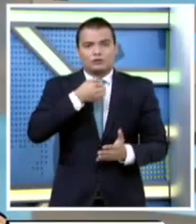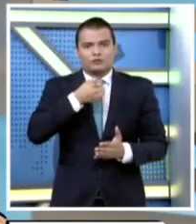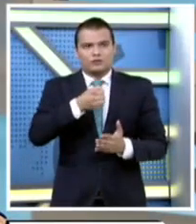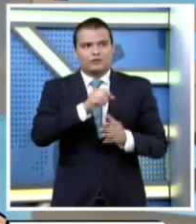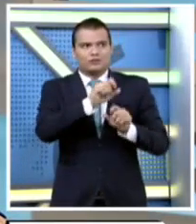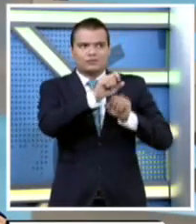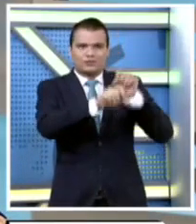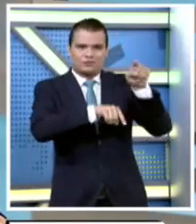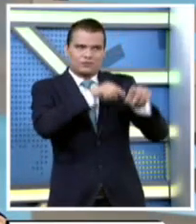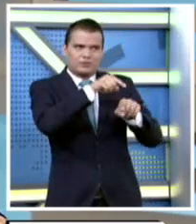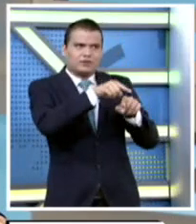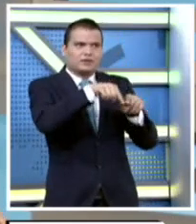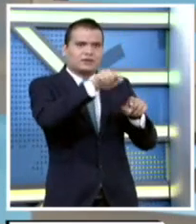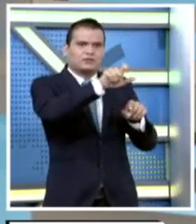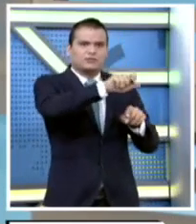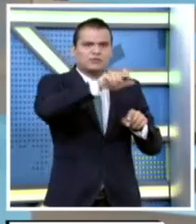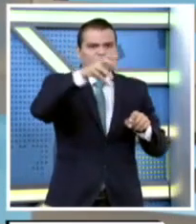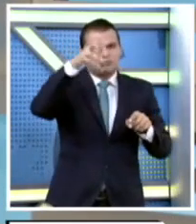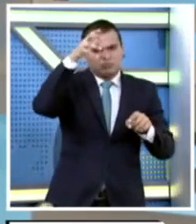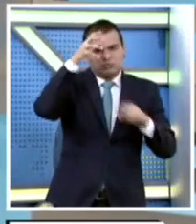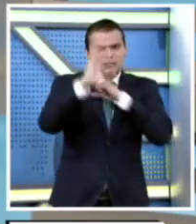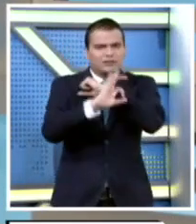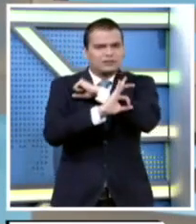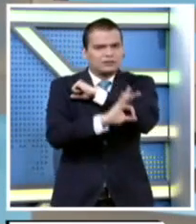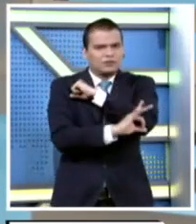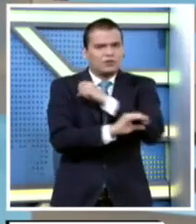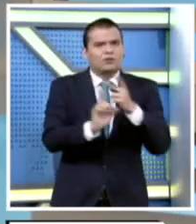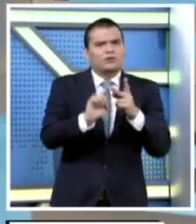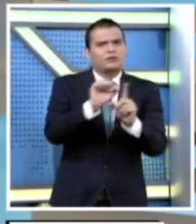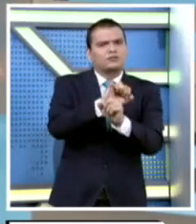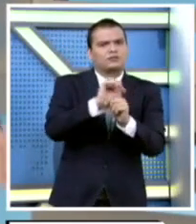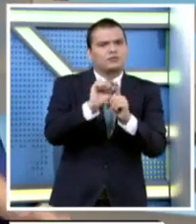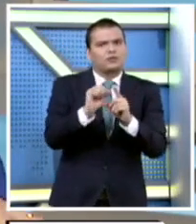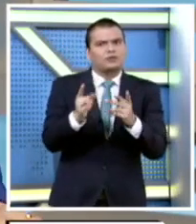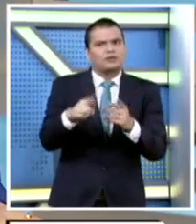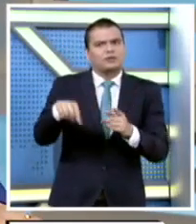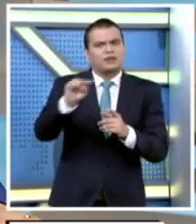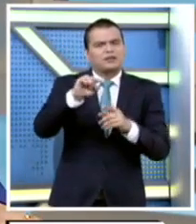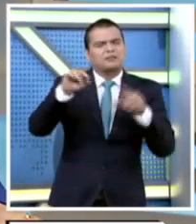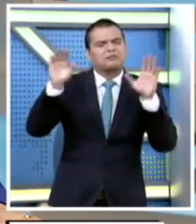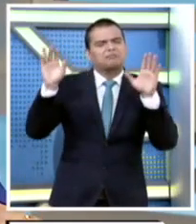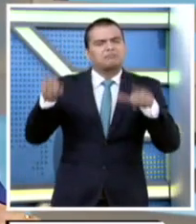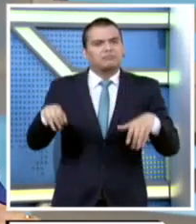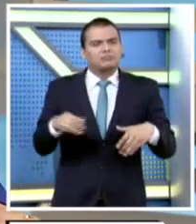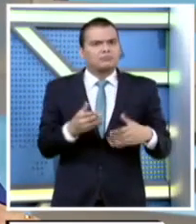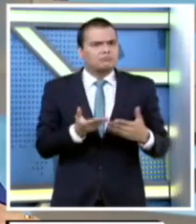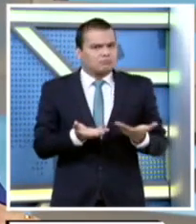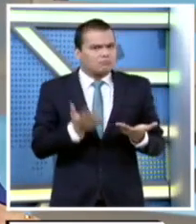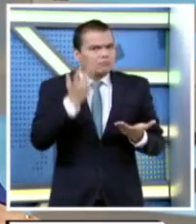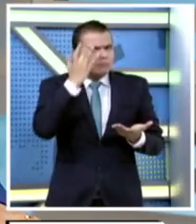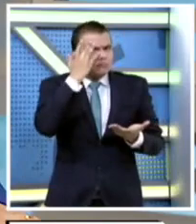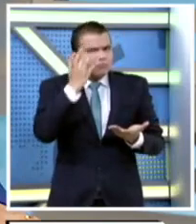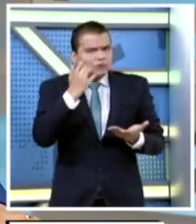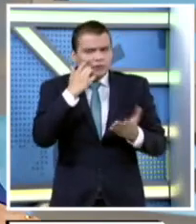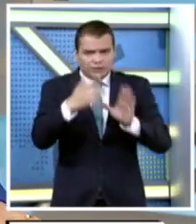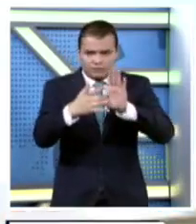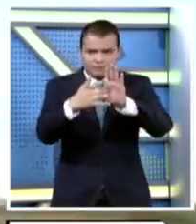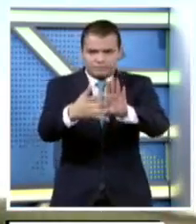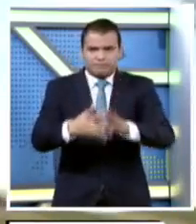a profesionales de la psicología y la sociología, quienes explicaron qué hay detrás de estos comportamientos tan riesgosos.